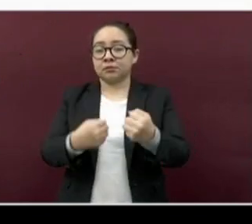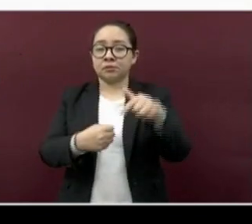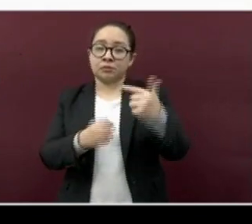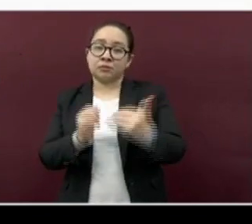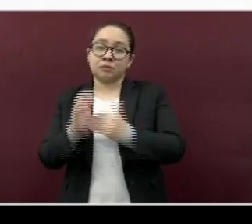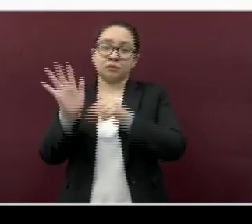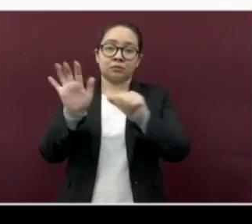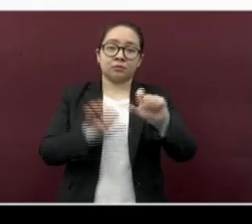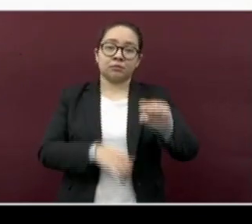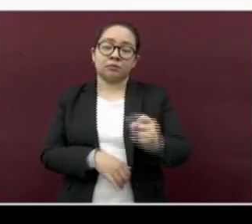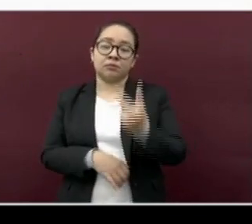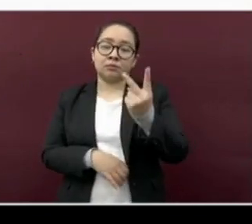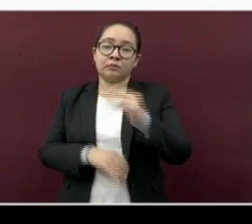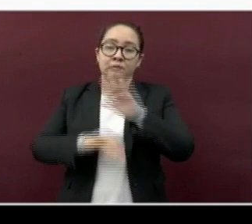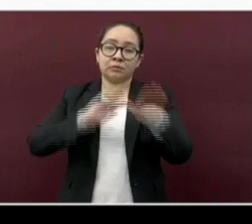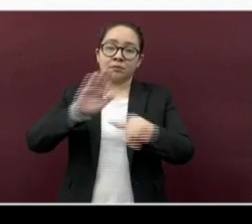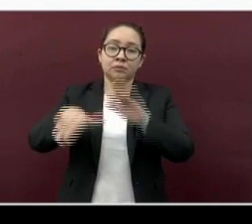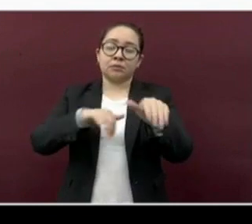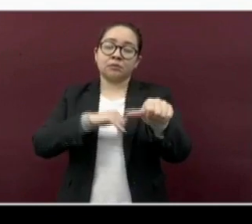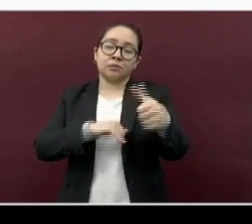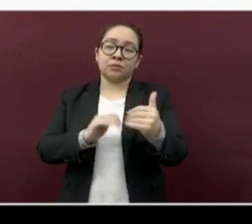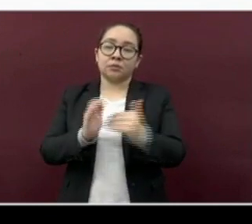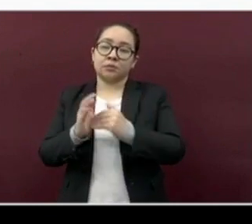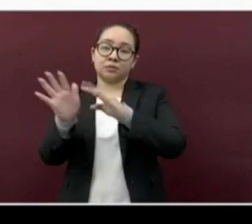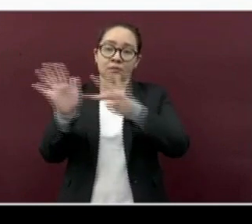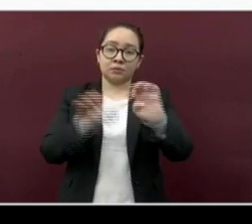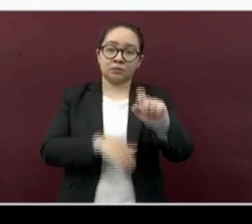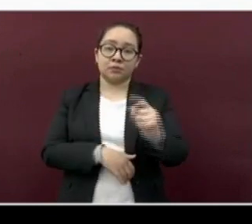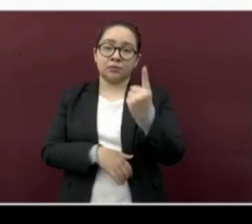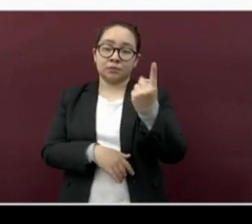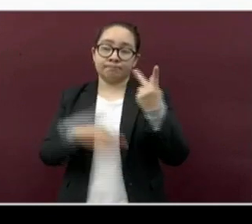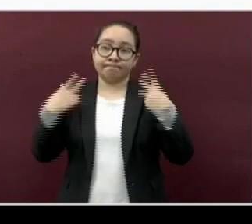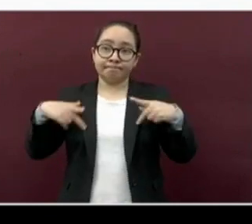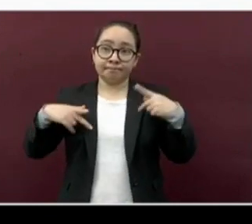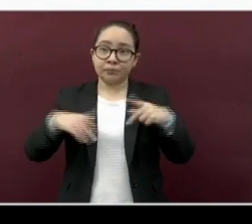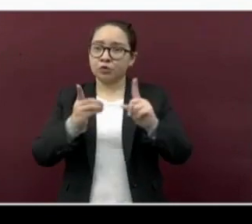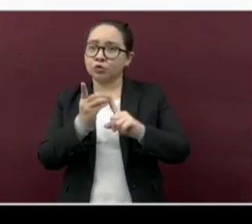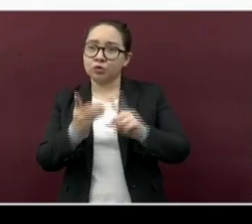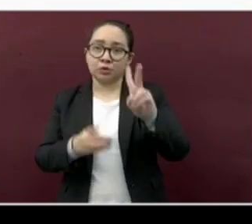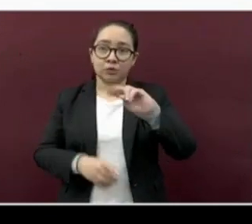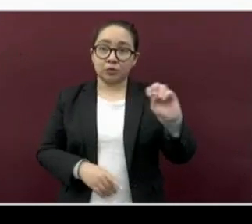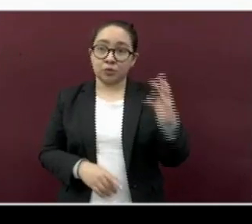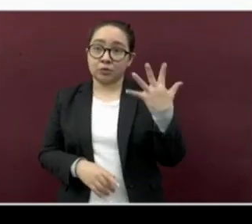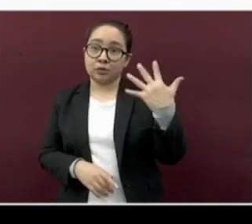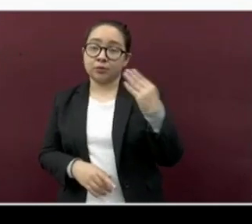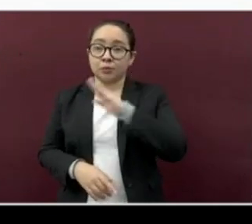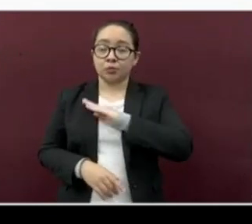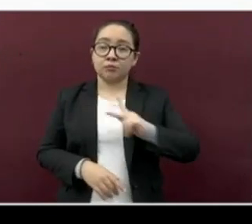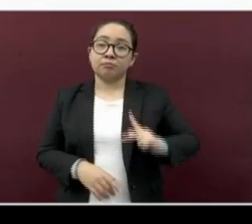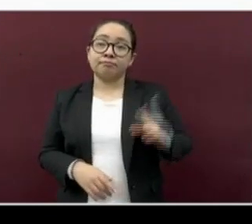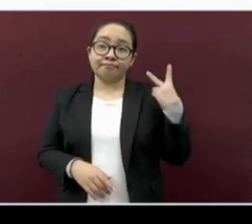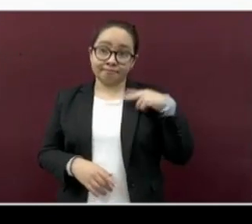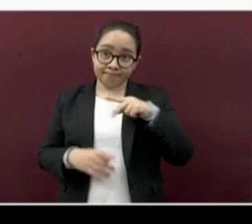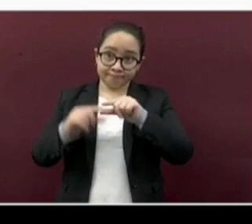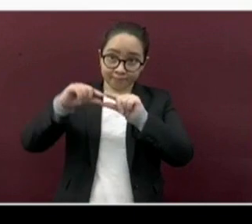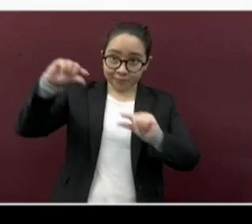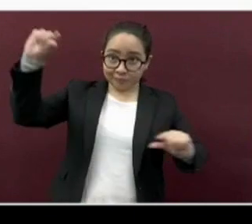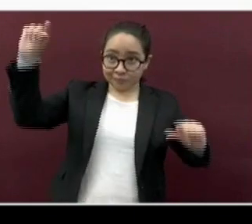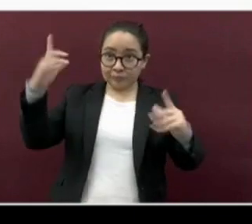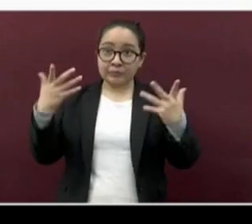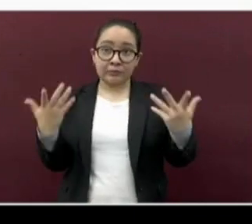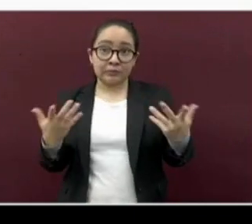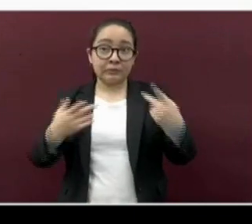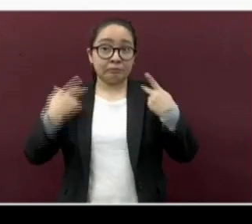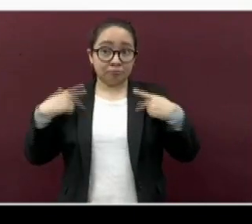12.662. Y han fallecido 11.921 pacientes en 205 municipios de la entidad. Por lo que se refiere a